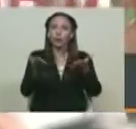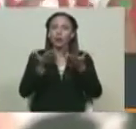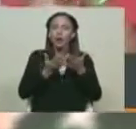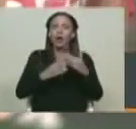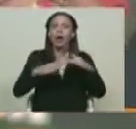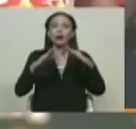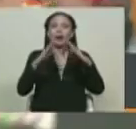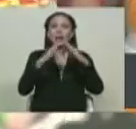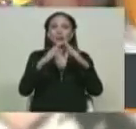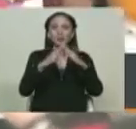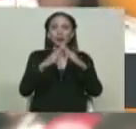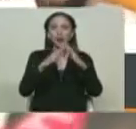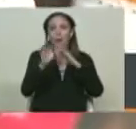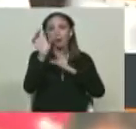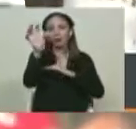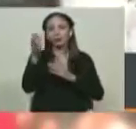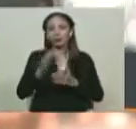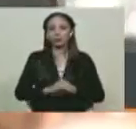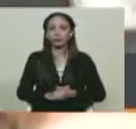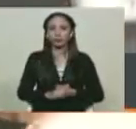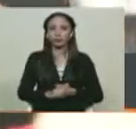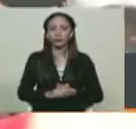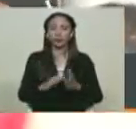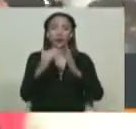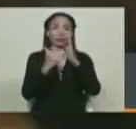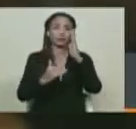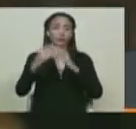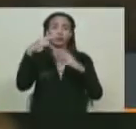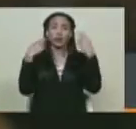de la Patria en nivel superior.